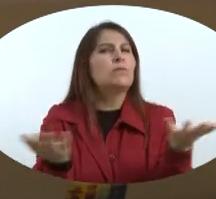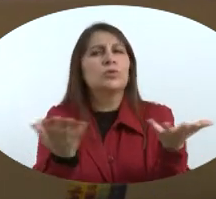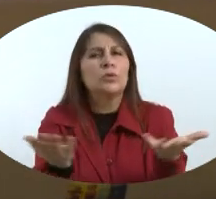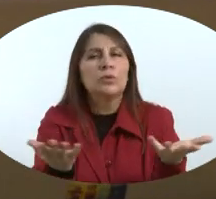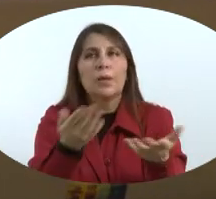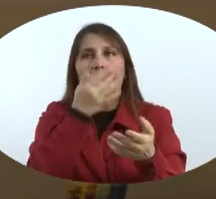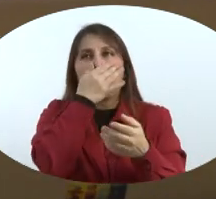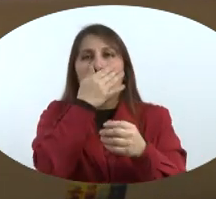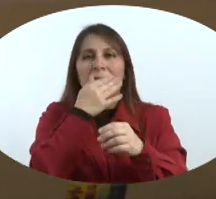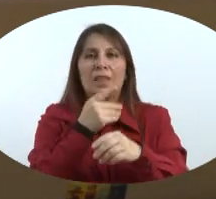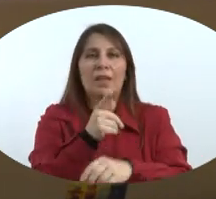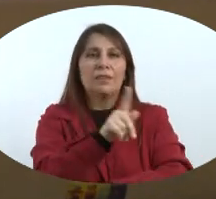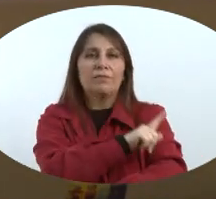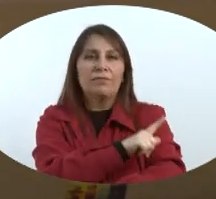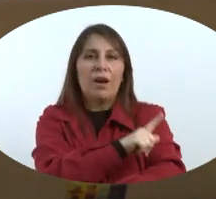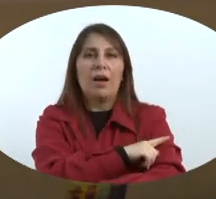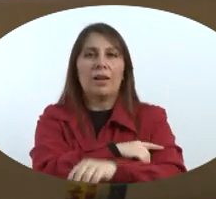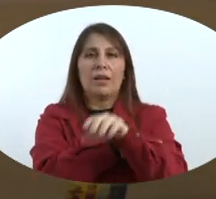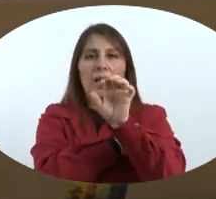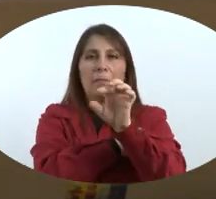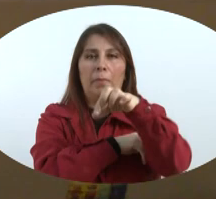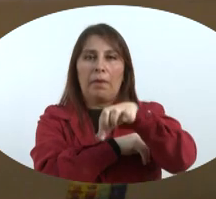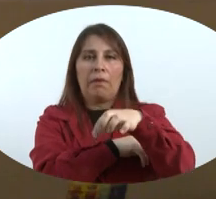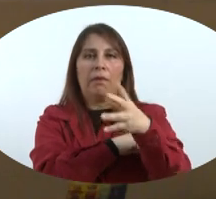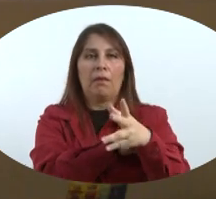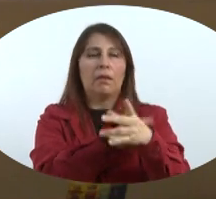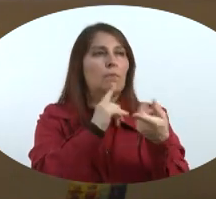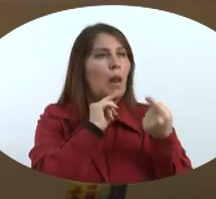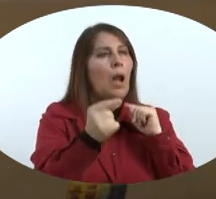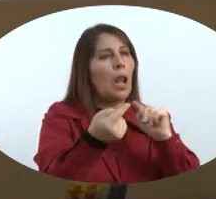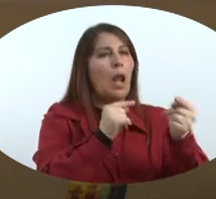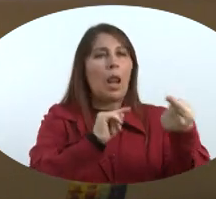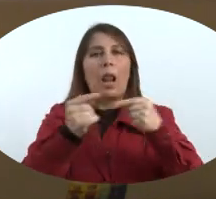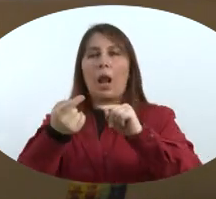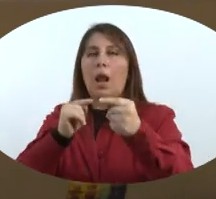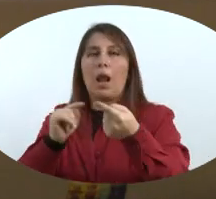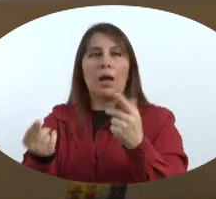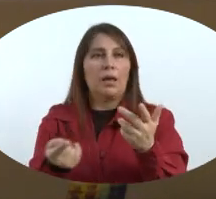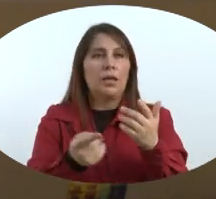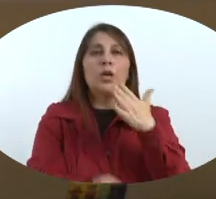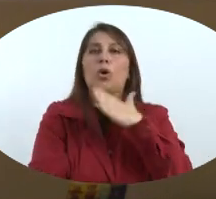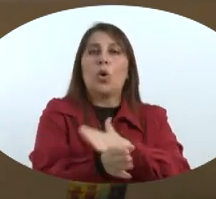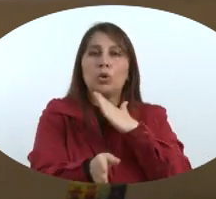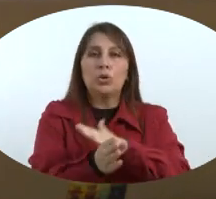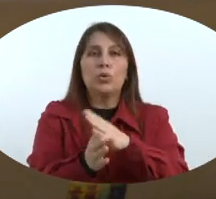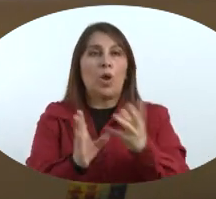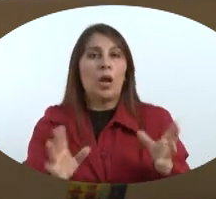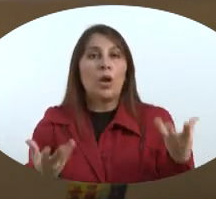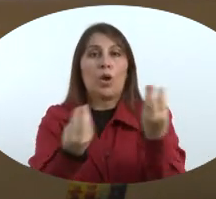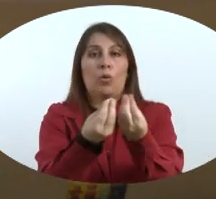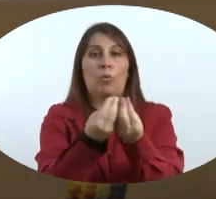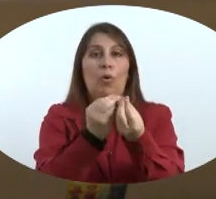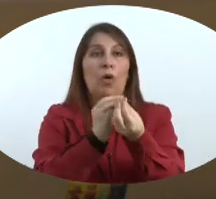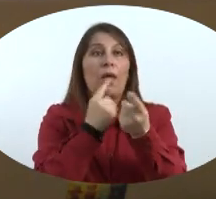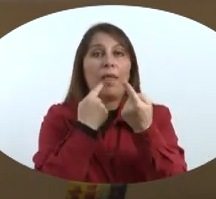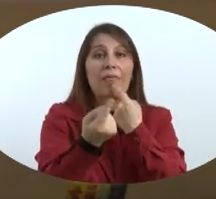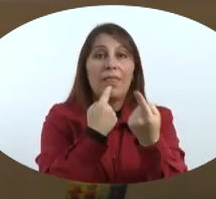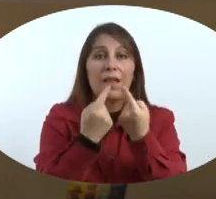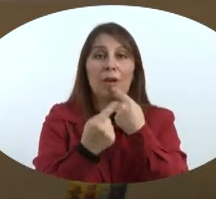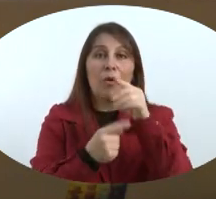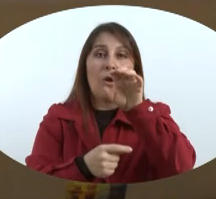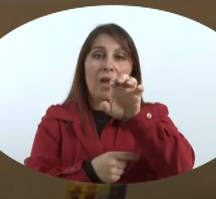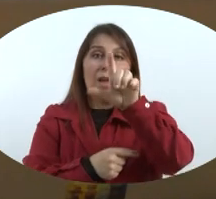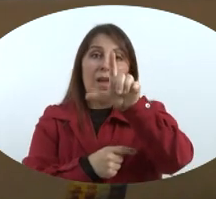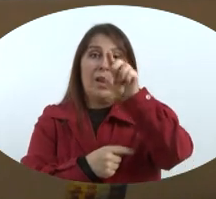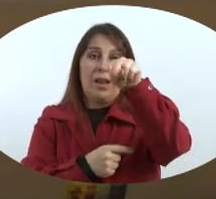a cabo con las farc ep y en este momento pues también exigir el mantener la mesa de diálogo con lln y